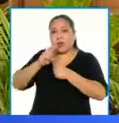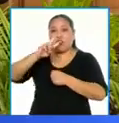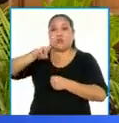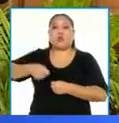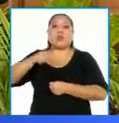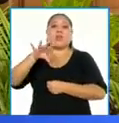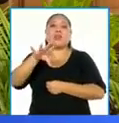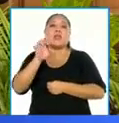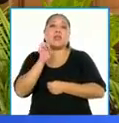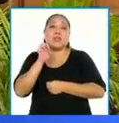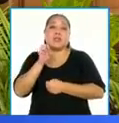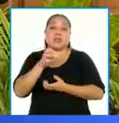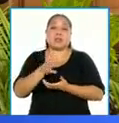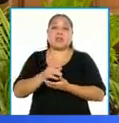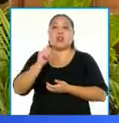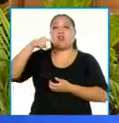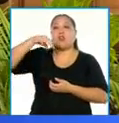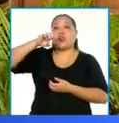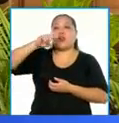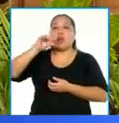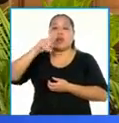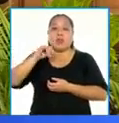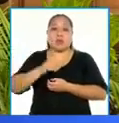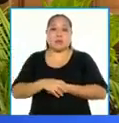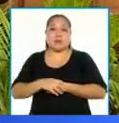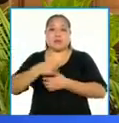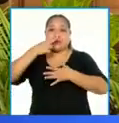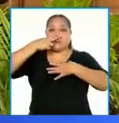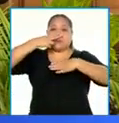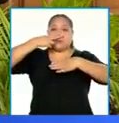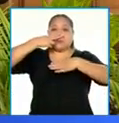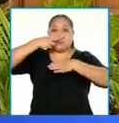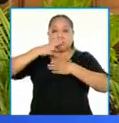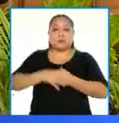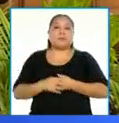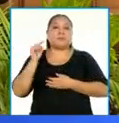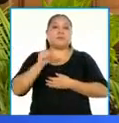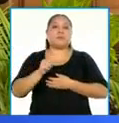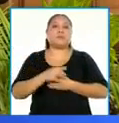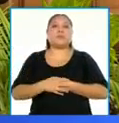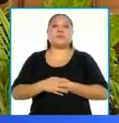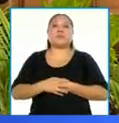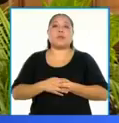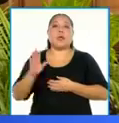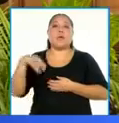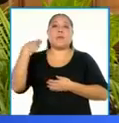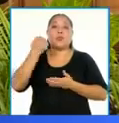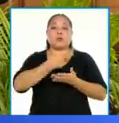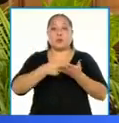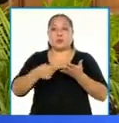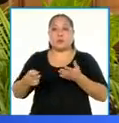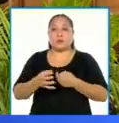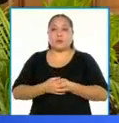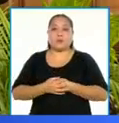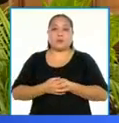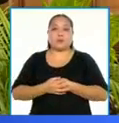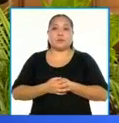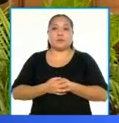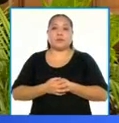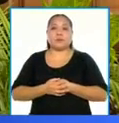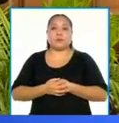2.500 toneladas de oxígeno a partir de la próxima semana.